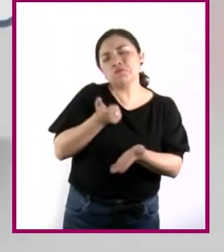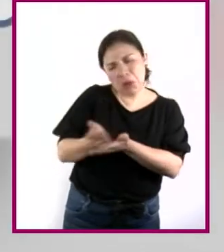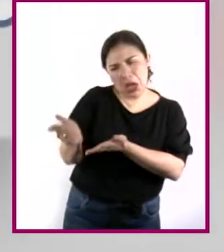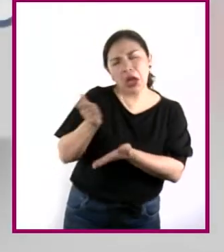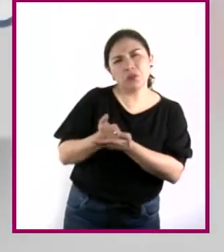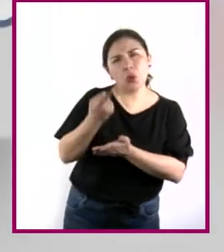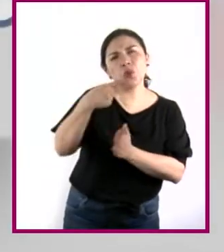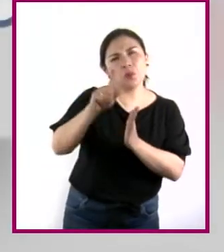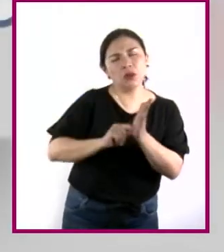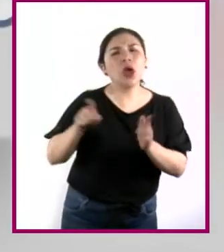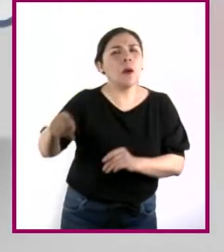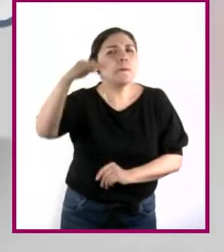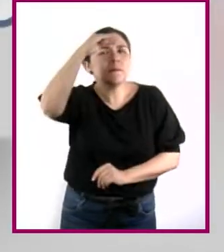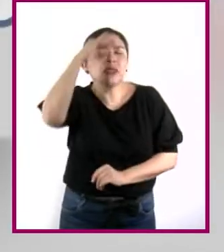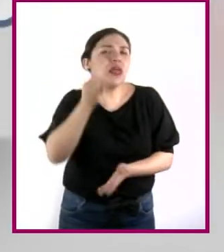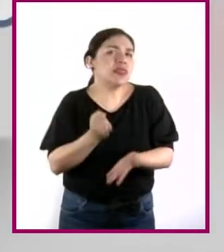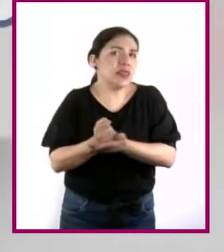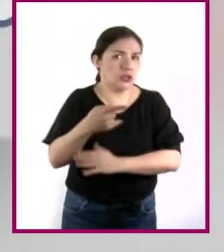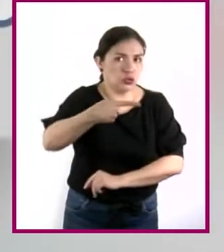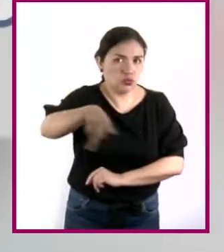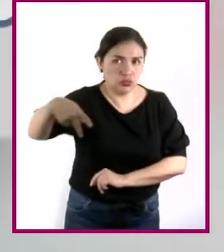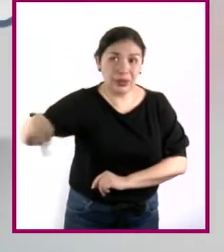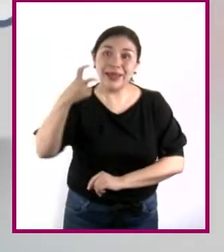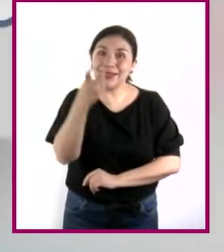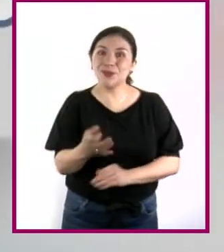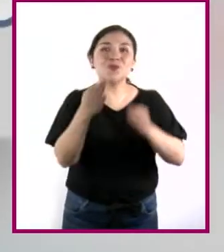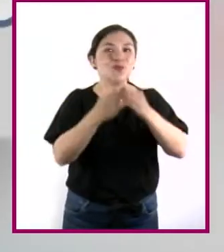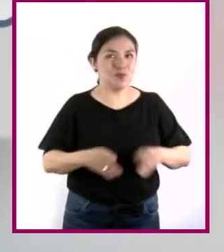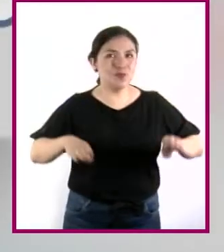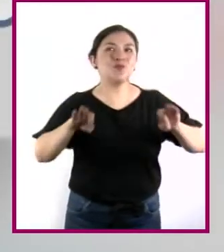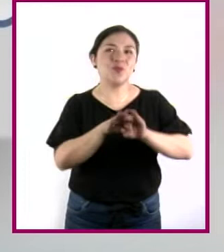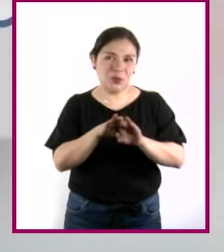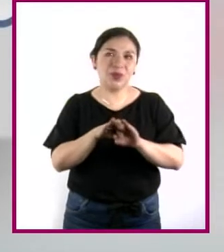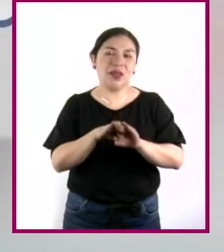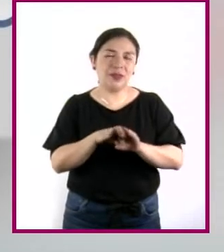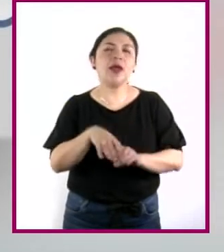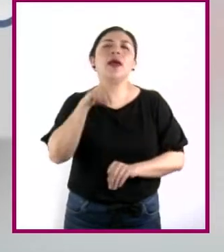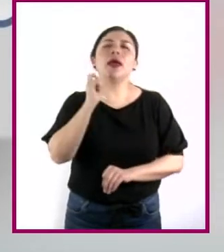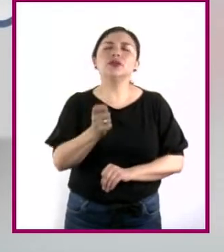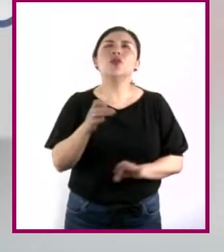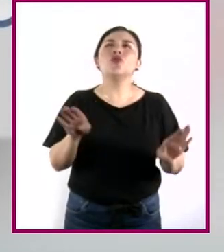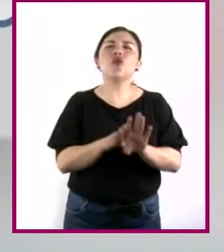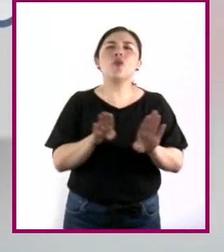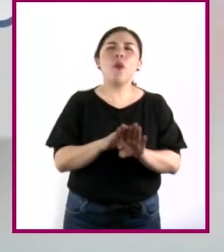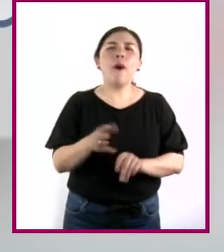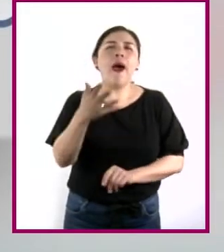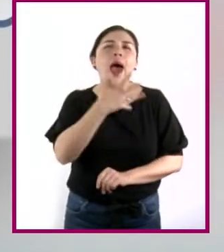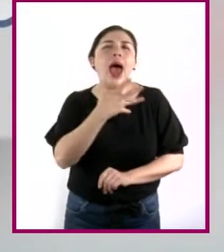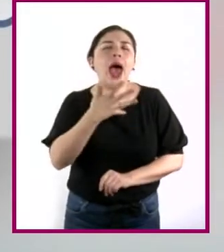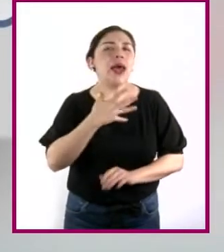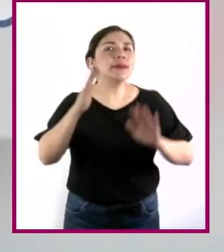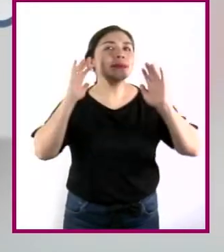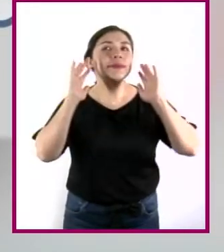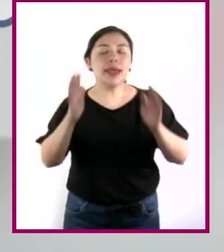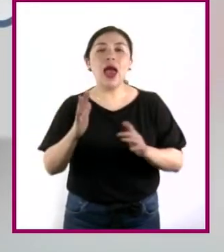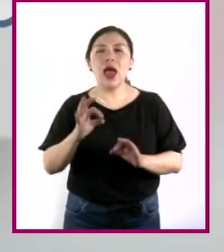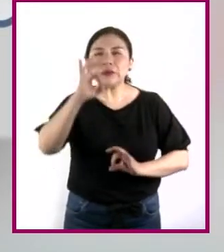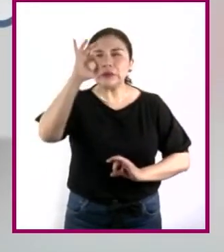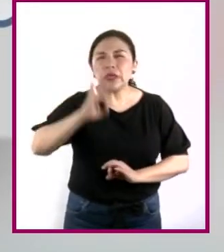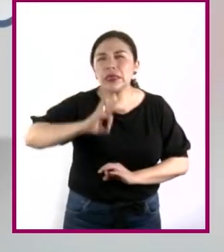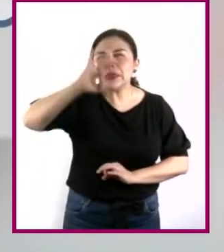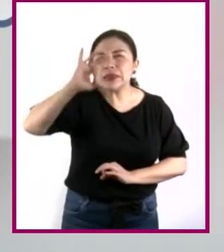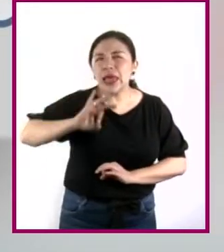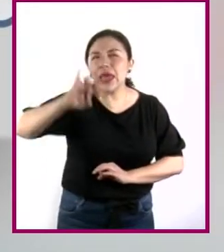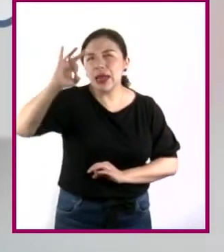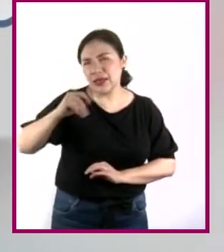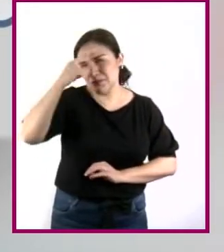pensión como él la decida. Eso también es importante, que el hecho de que hayan topado las tasas de interés de